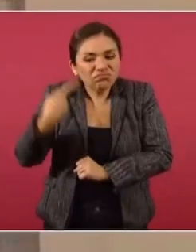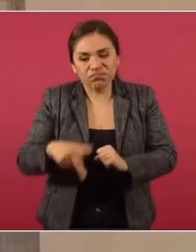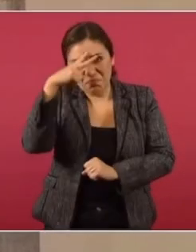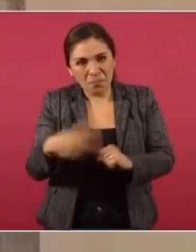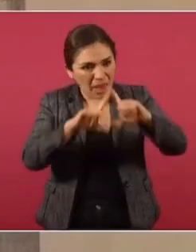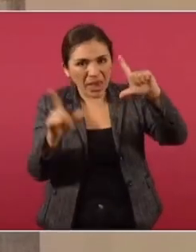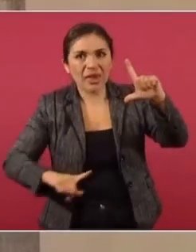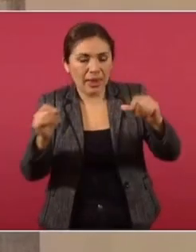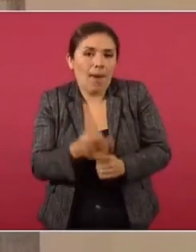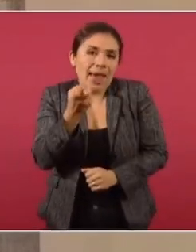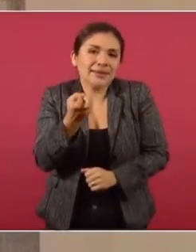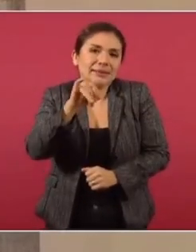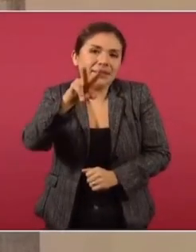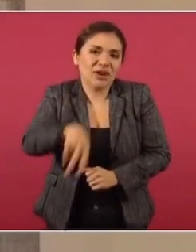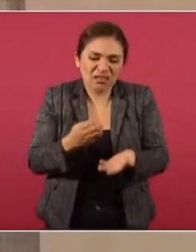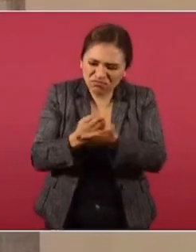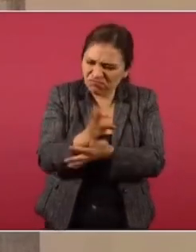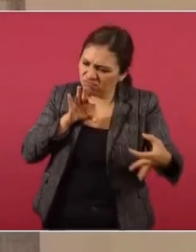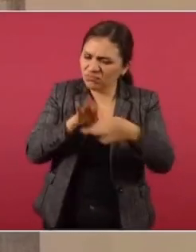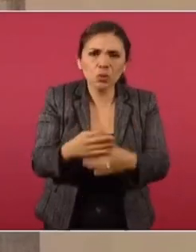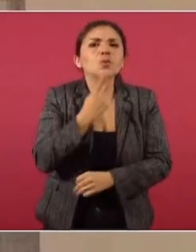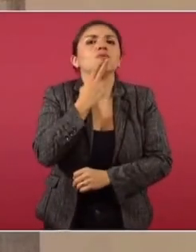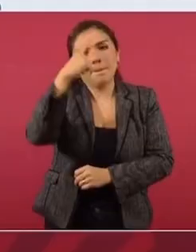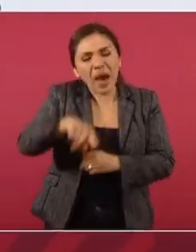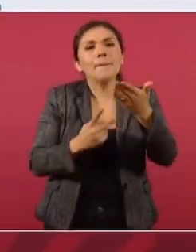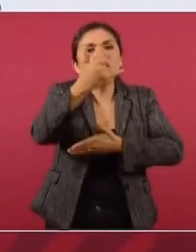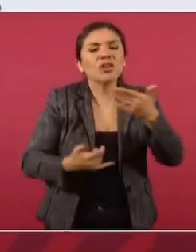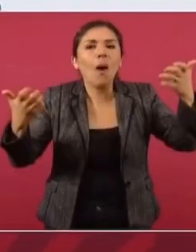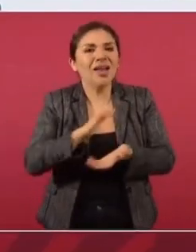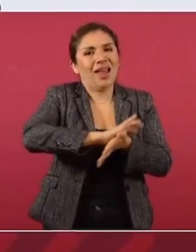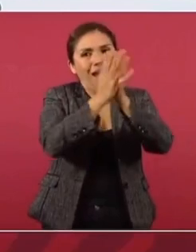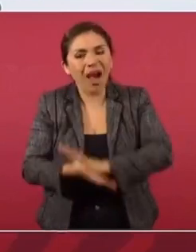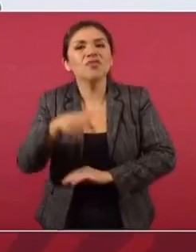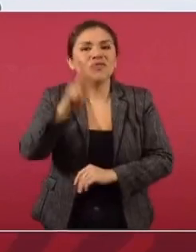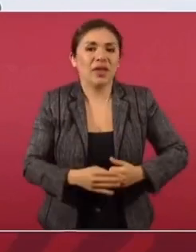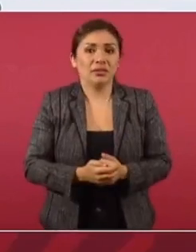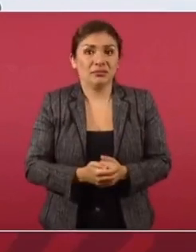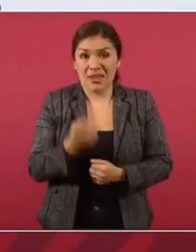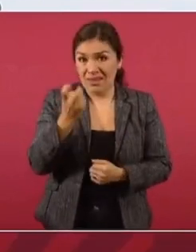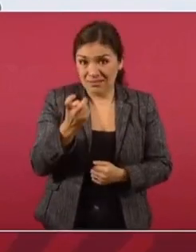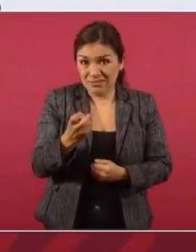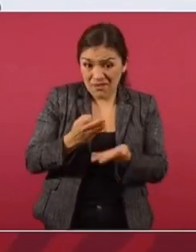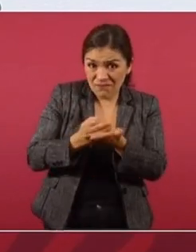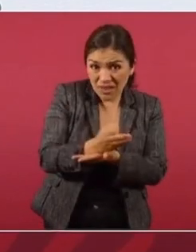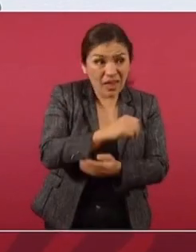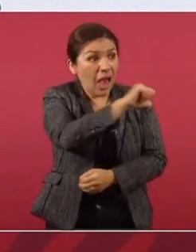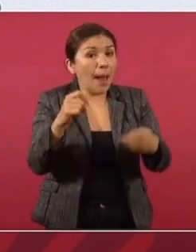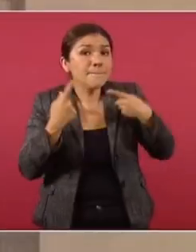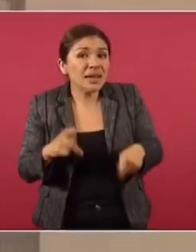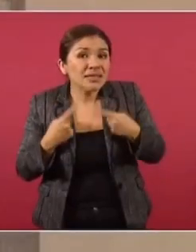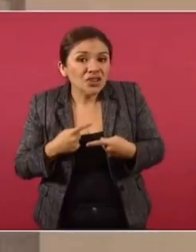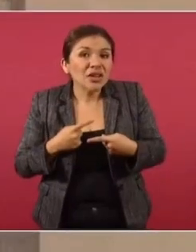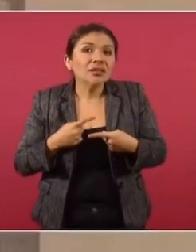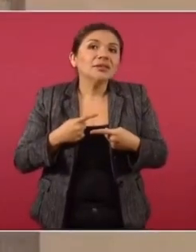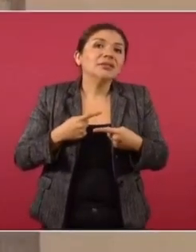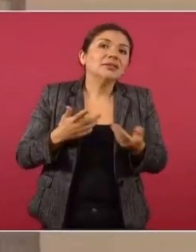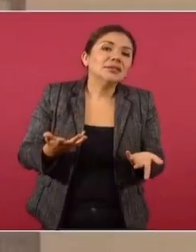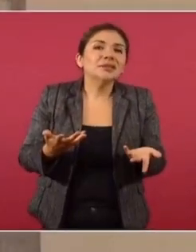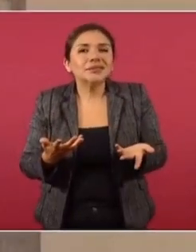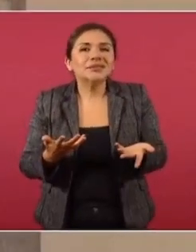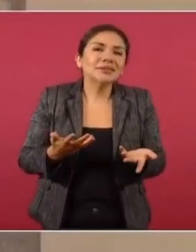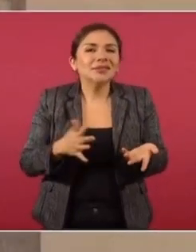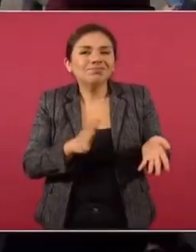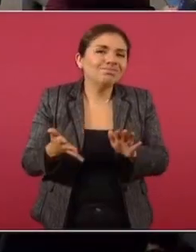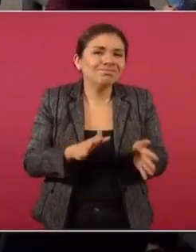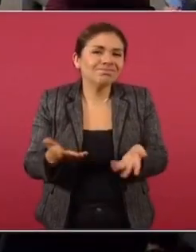México. Esa es la verdadera lealtad al proyecto de transformación. La lealtad a los hombres, esa es